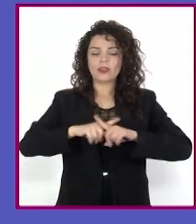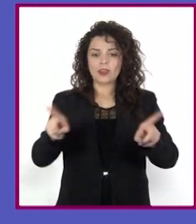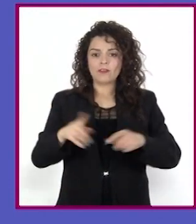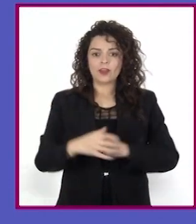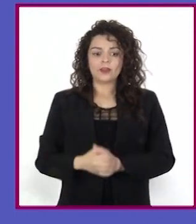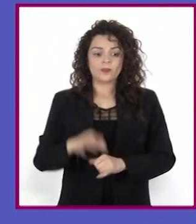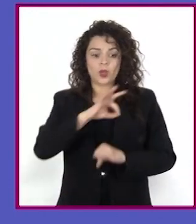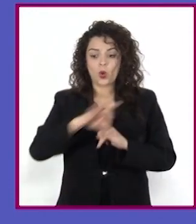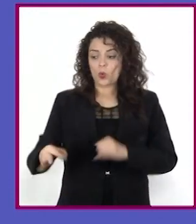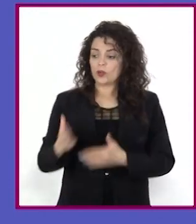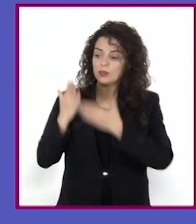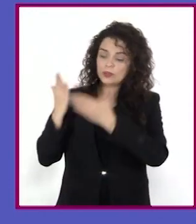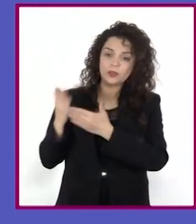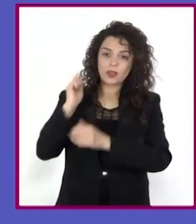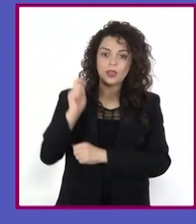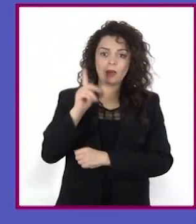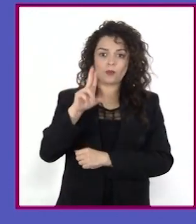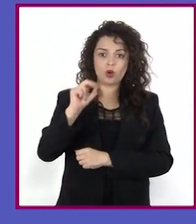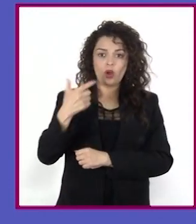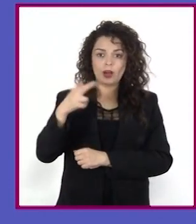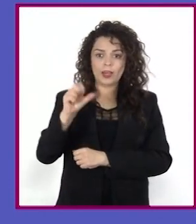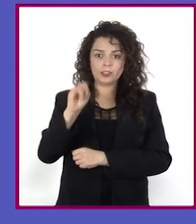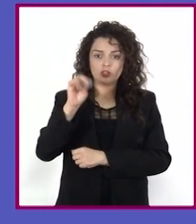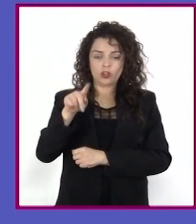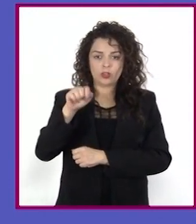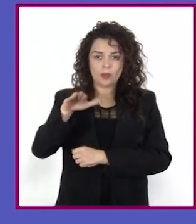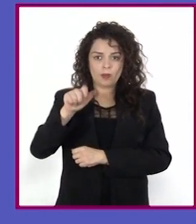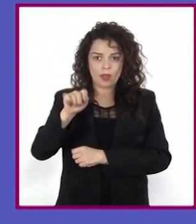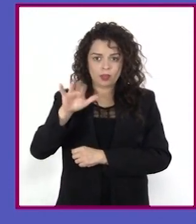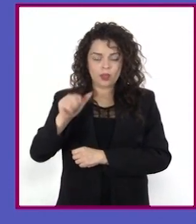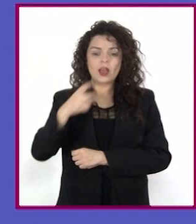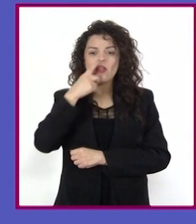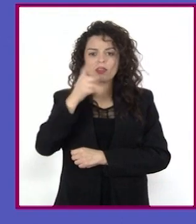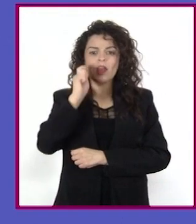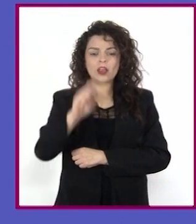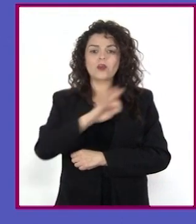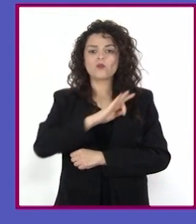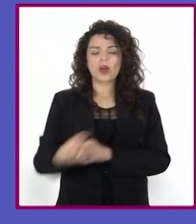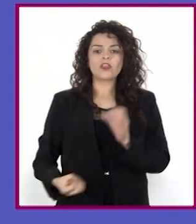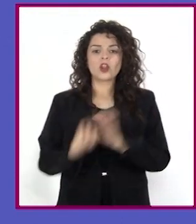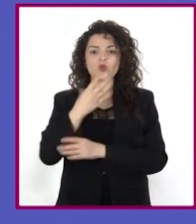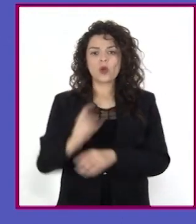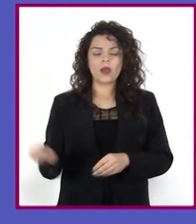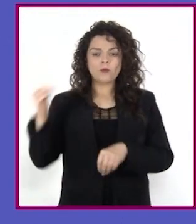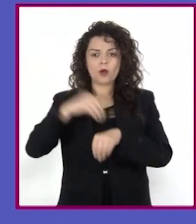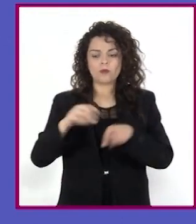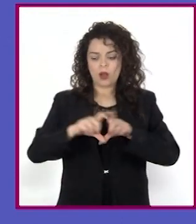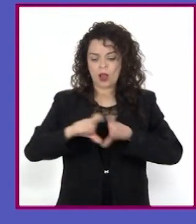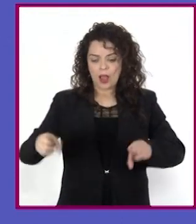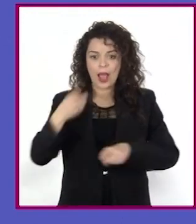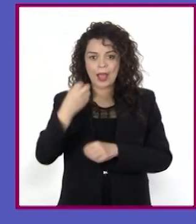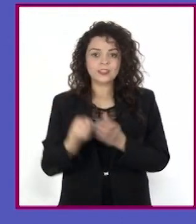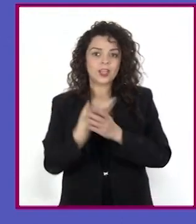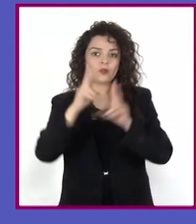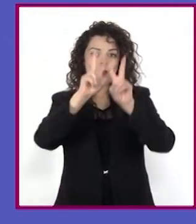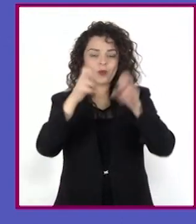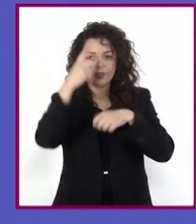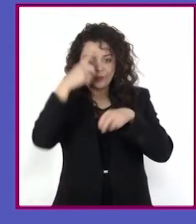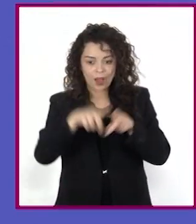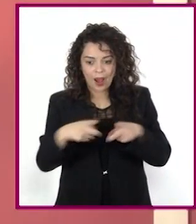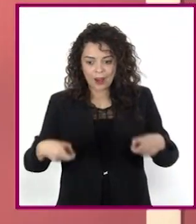esquema sobre progresión temática explica que se puede agregar un nuevo enunciado y este da pie a un nuevo tema para que se